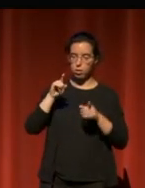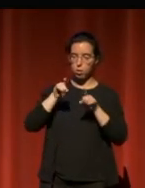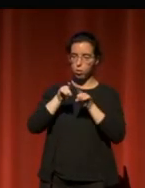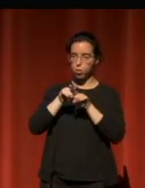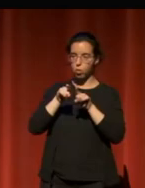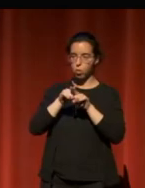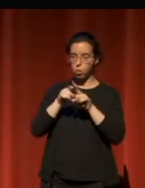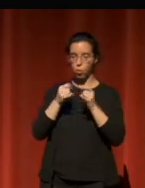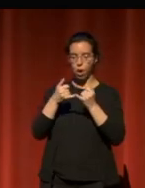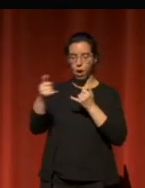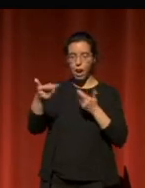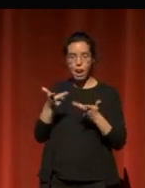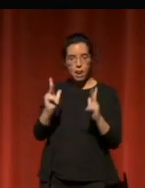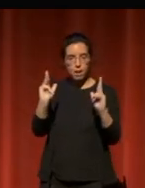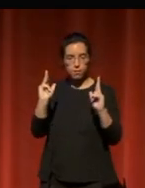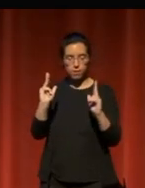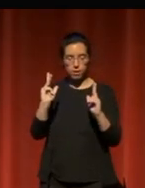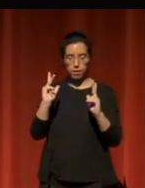es una barra libre para que